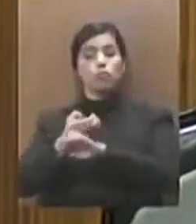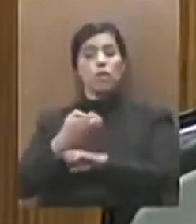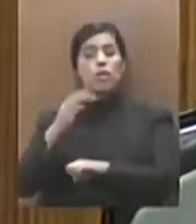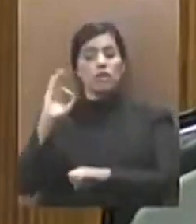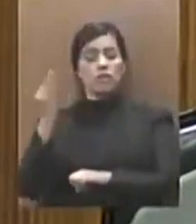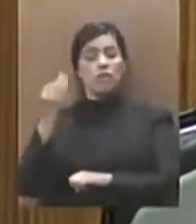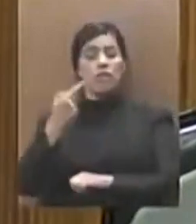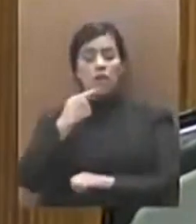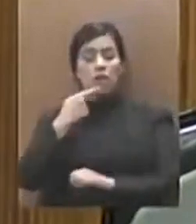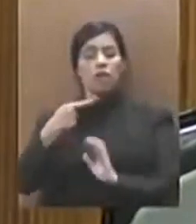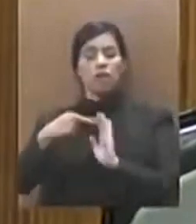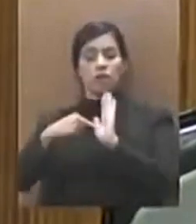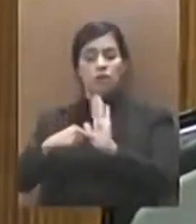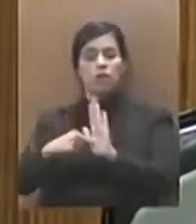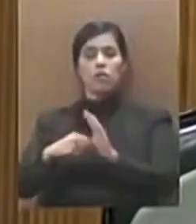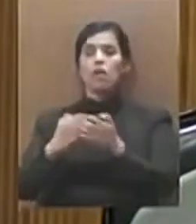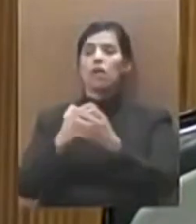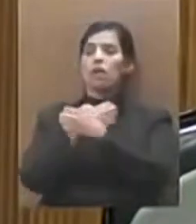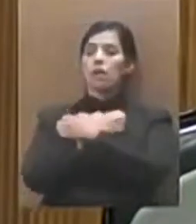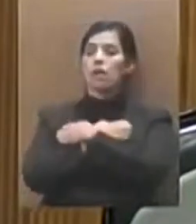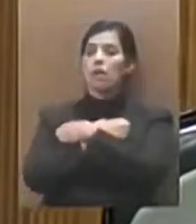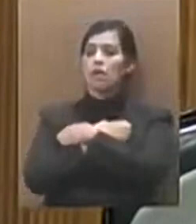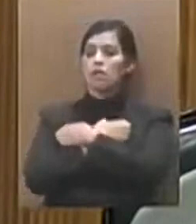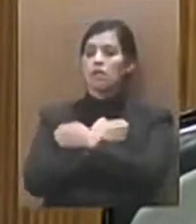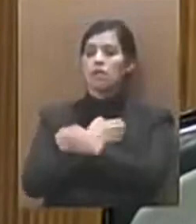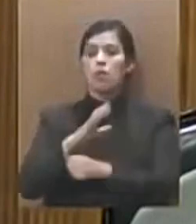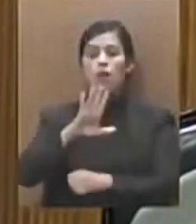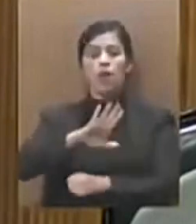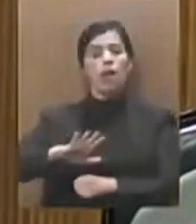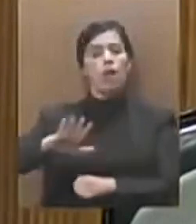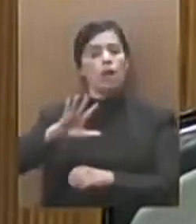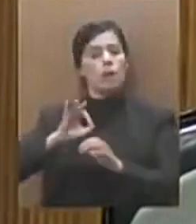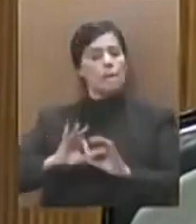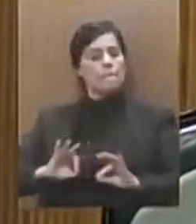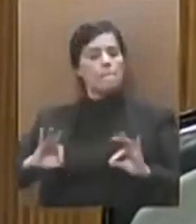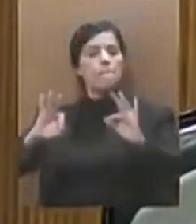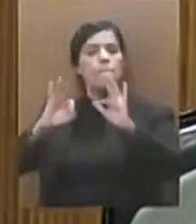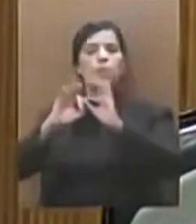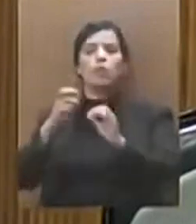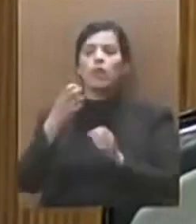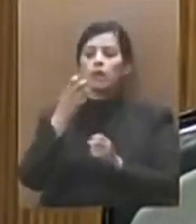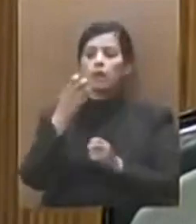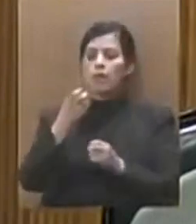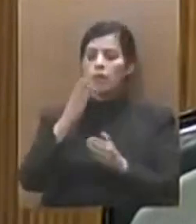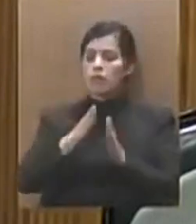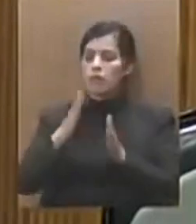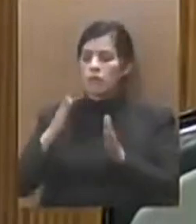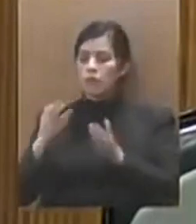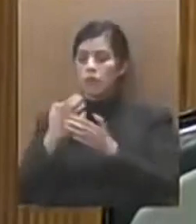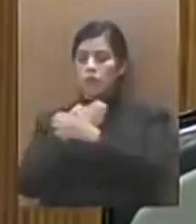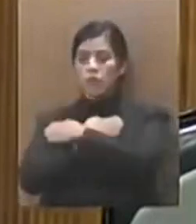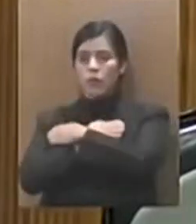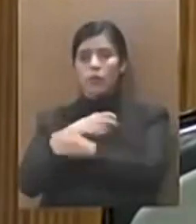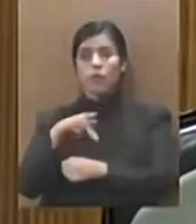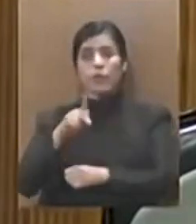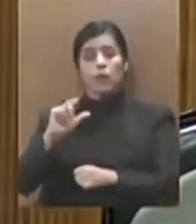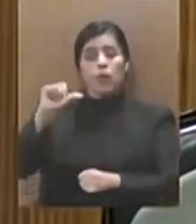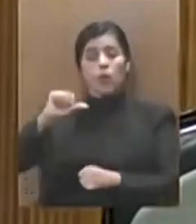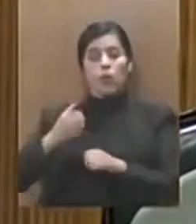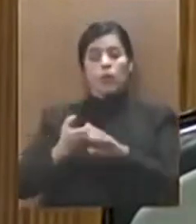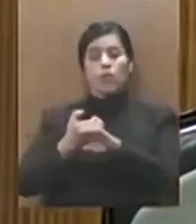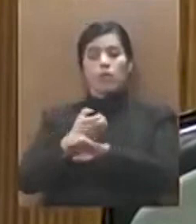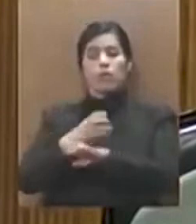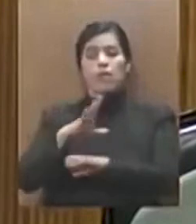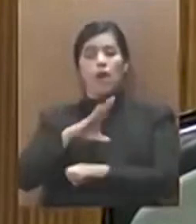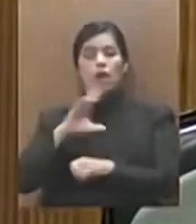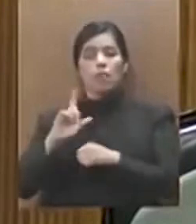y federal los planteles educativos constituyen el espacio fundamental de ese dicho proceso desafortunadamente hoy en nuestro